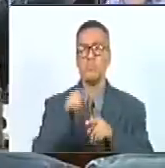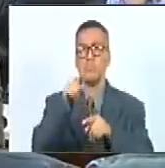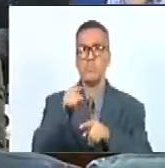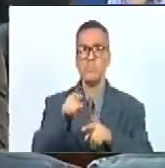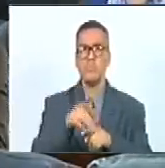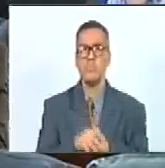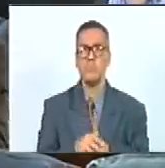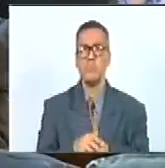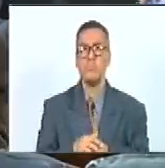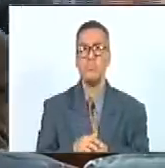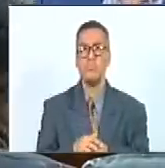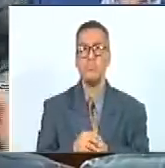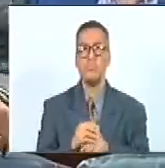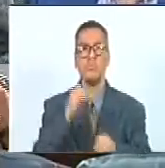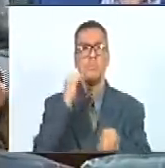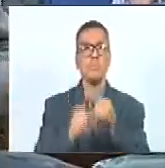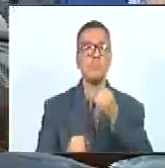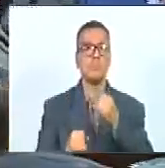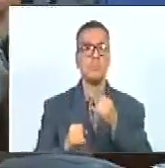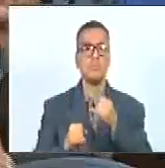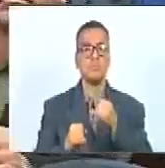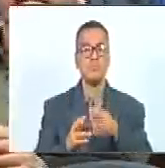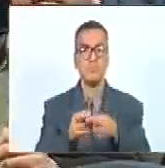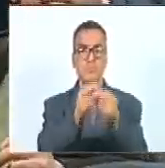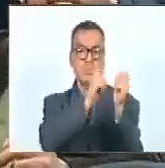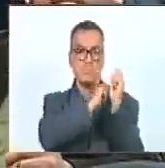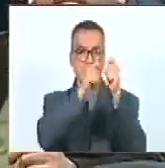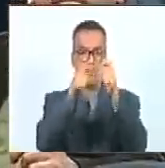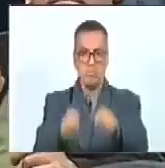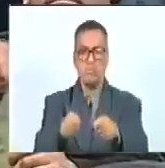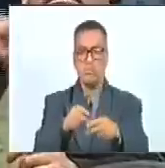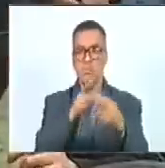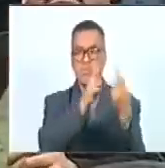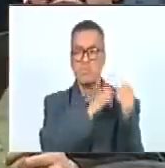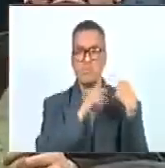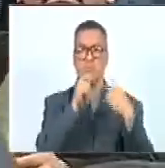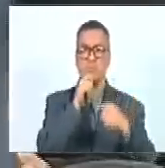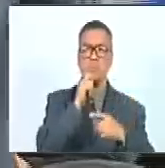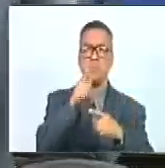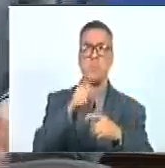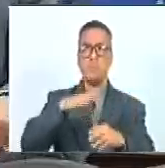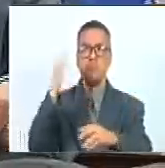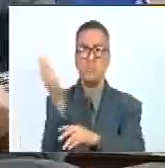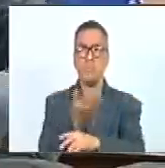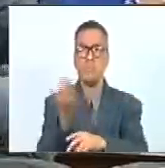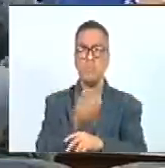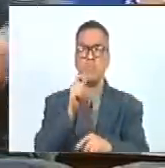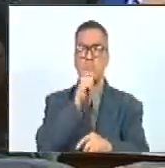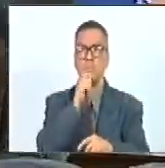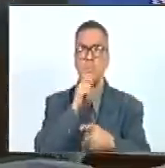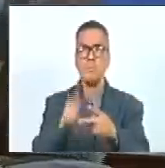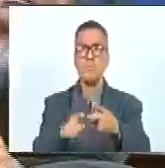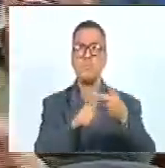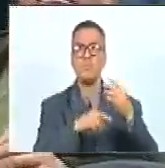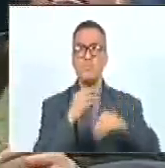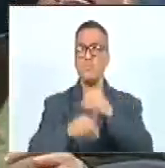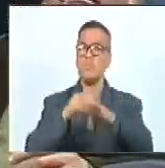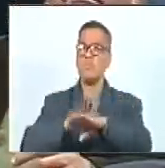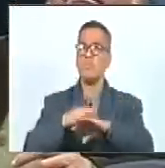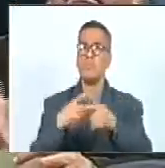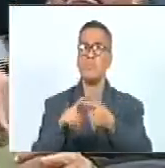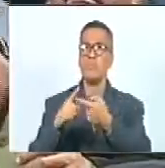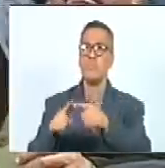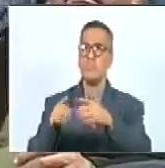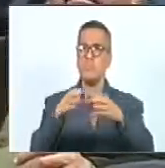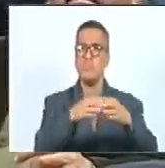se determinen responsabilidades. Pero que se castiguen las responsabilidades, no como ha ocurrido en otros